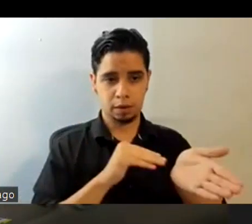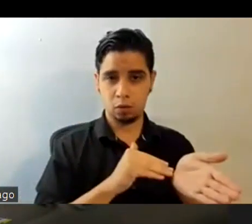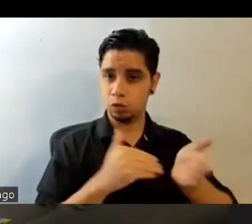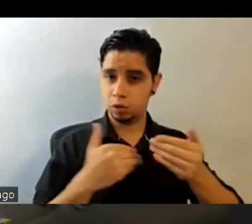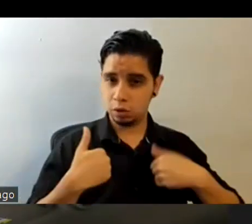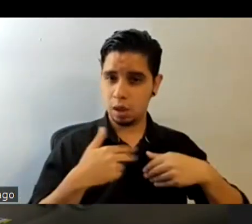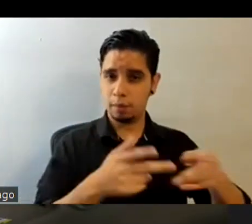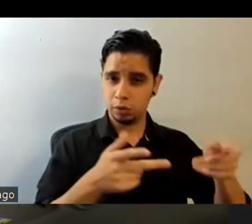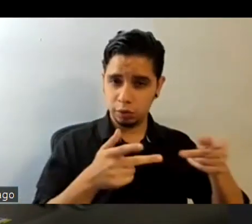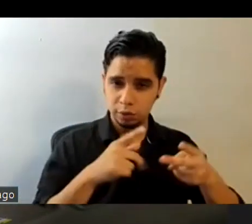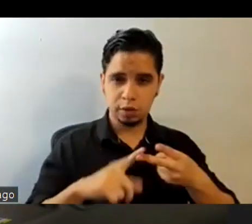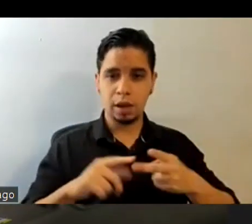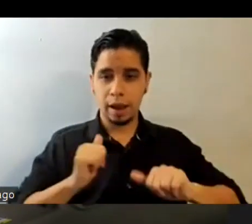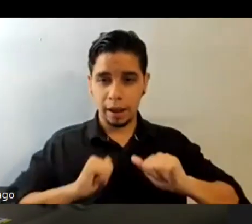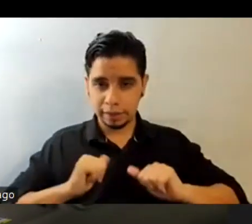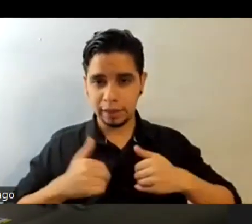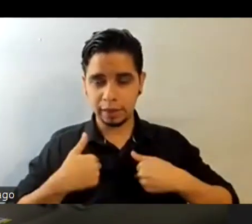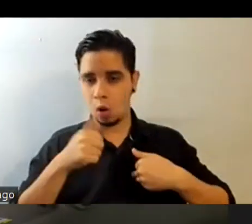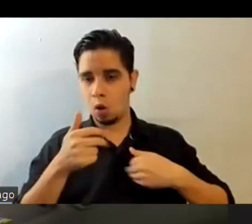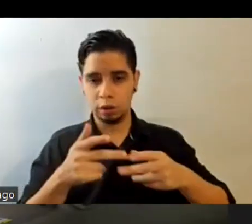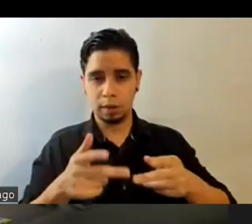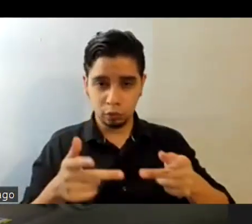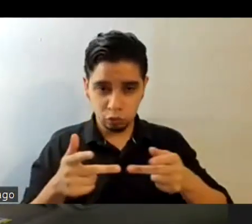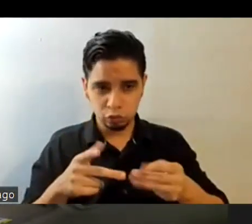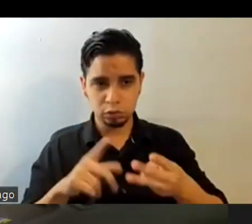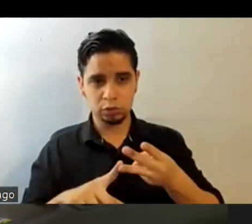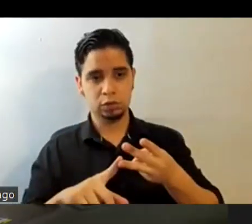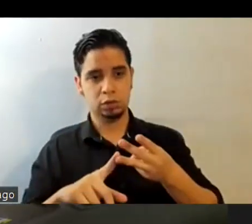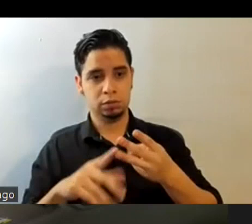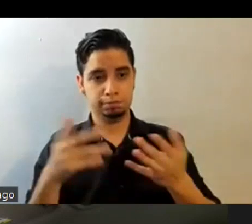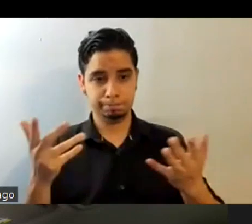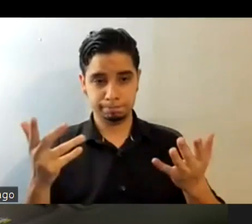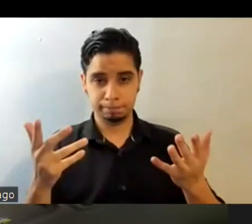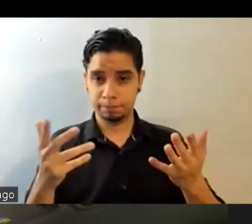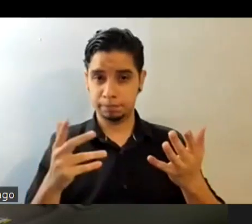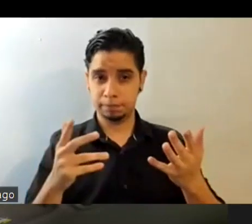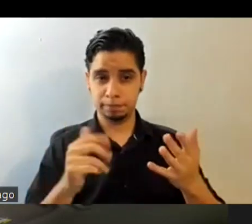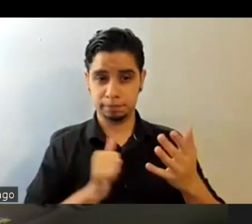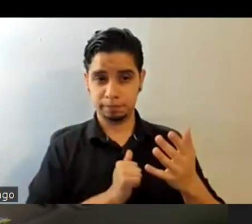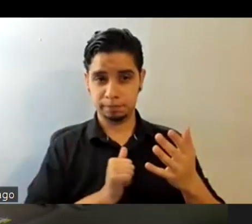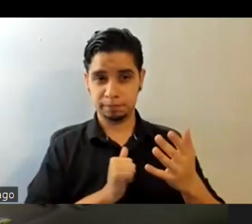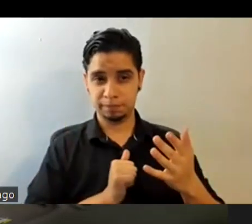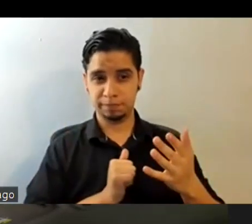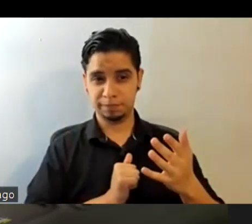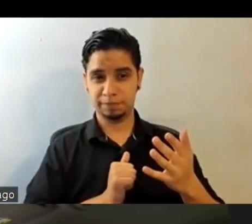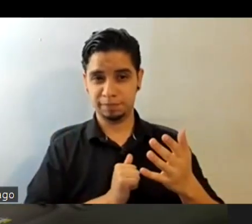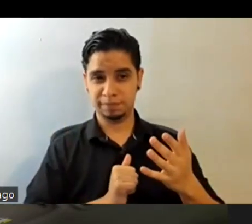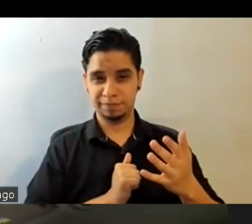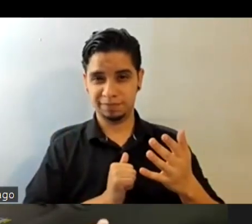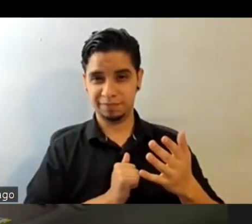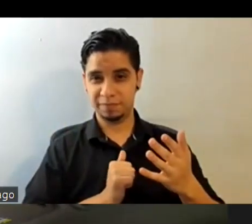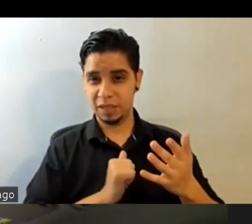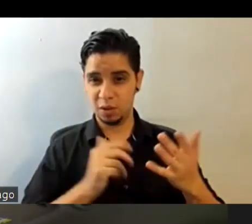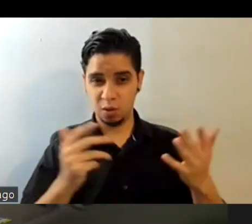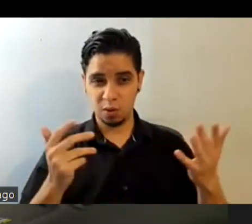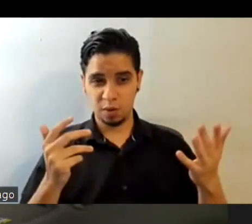posición, el artista tiene otra, en el caso, ¿verdad? En el caso de él, los dos.